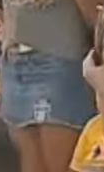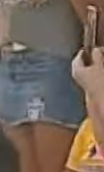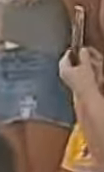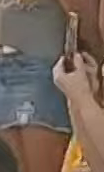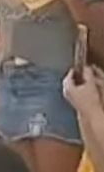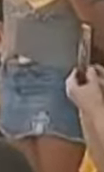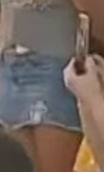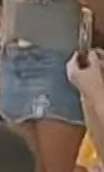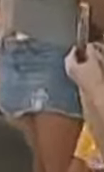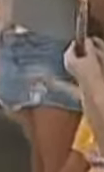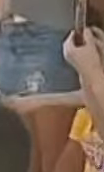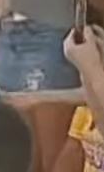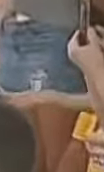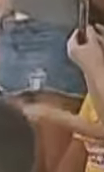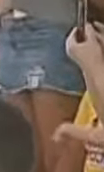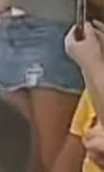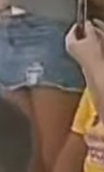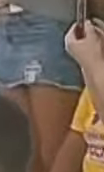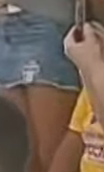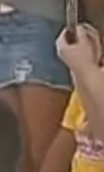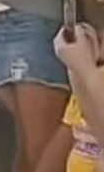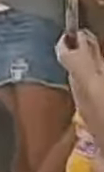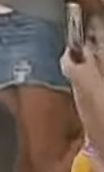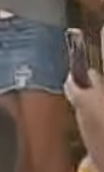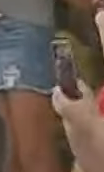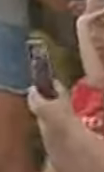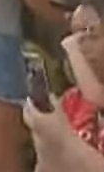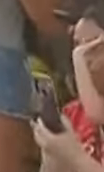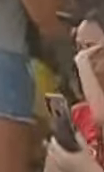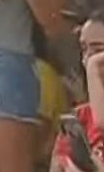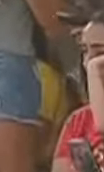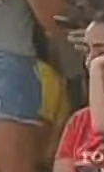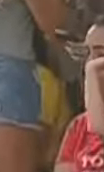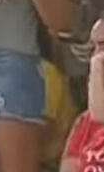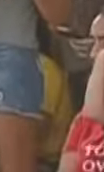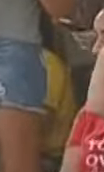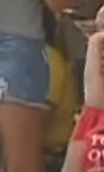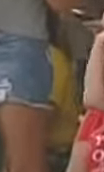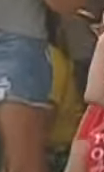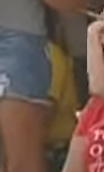las manos. Vamos a tirarlo hacia arriba.